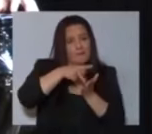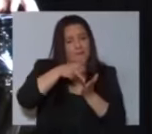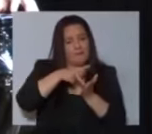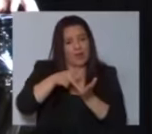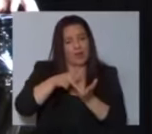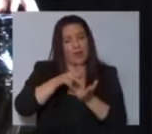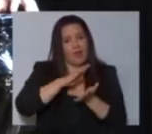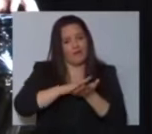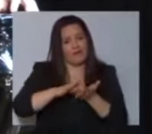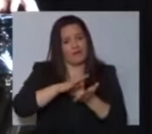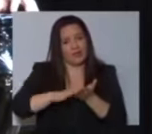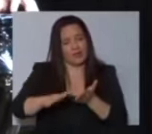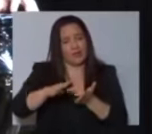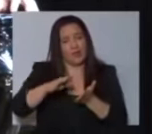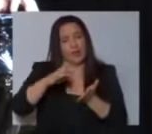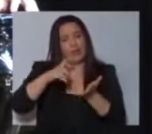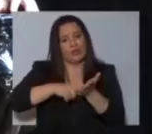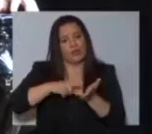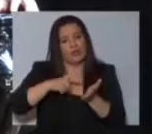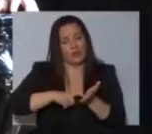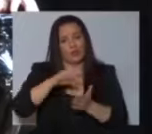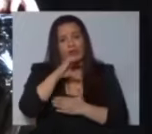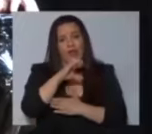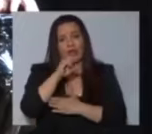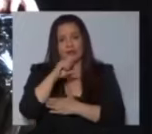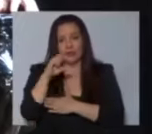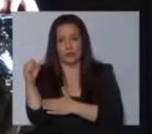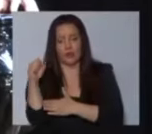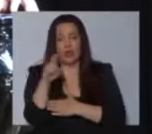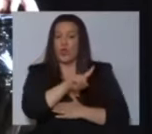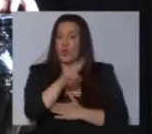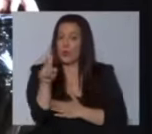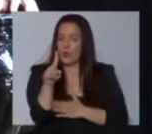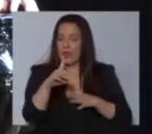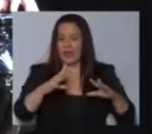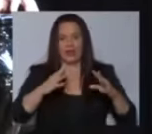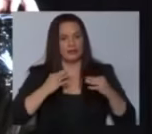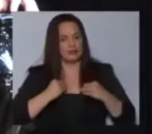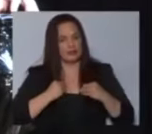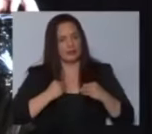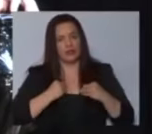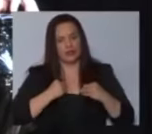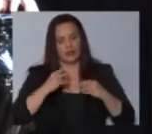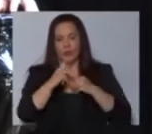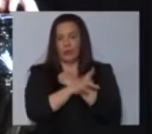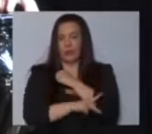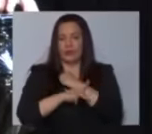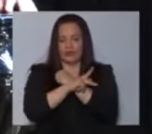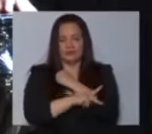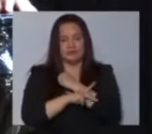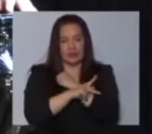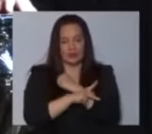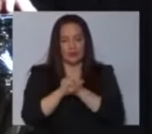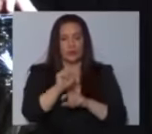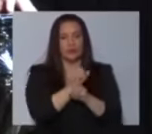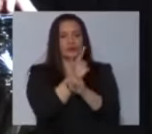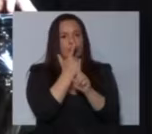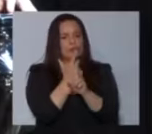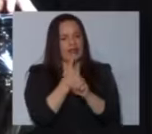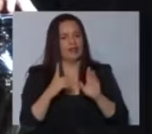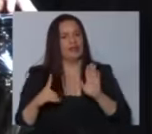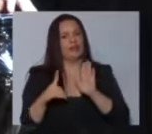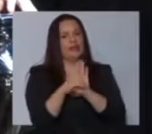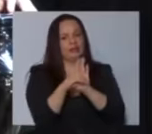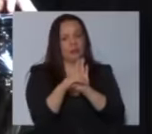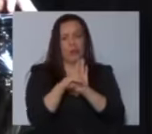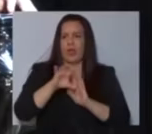Caja Costarricense del Seguro Social. No es aceptable que en un Estado social de derecho sea